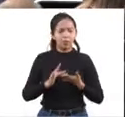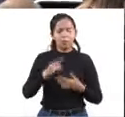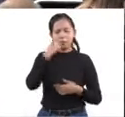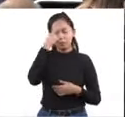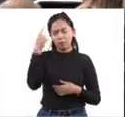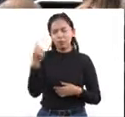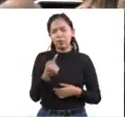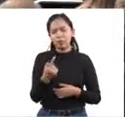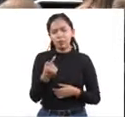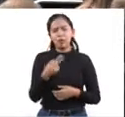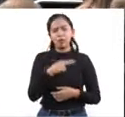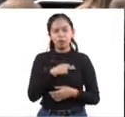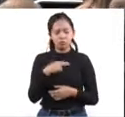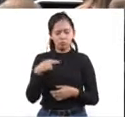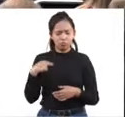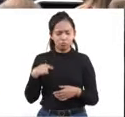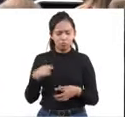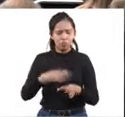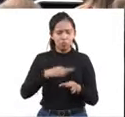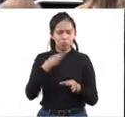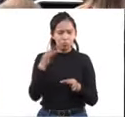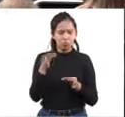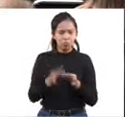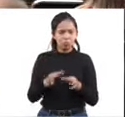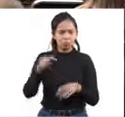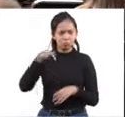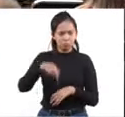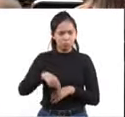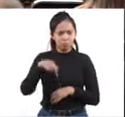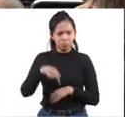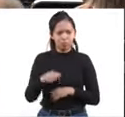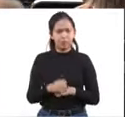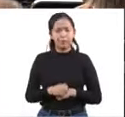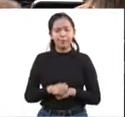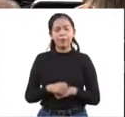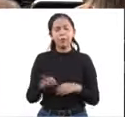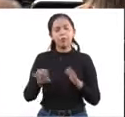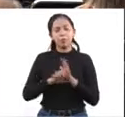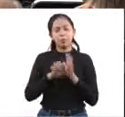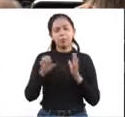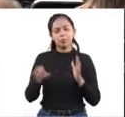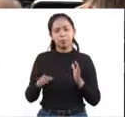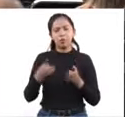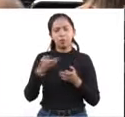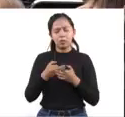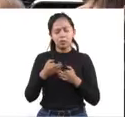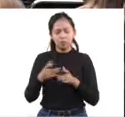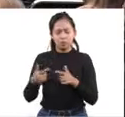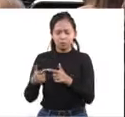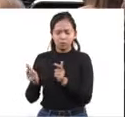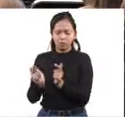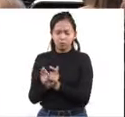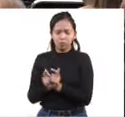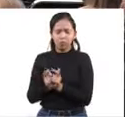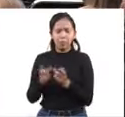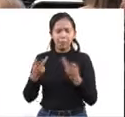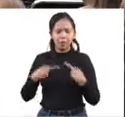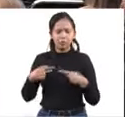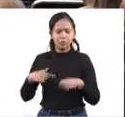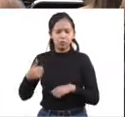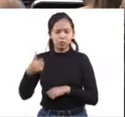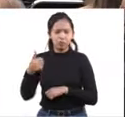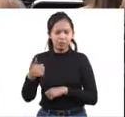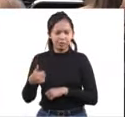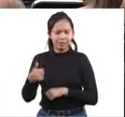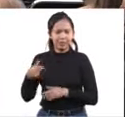esta gran oportunidad de retornar, en este caso, un grupo de 6 que traemos este